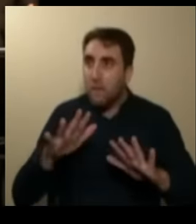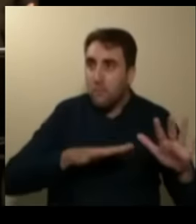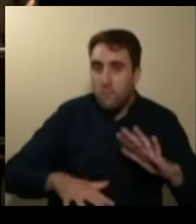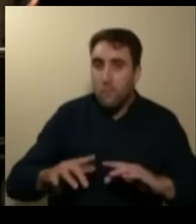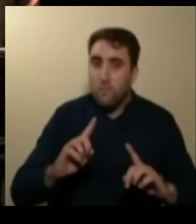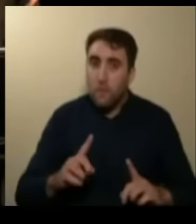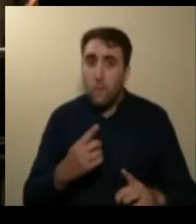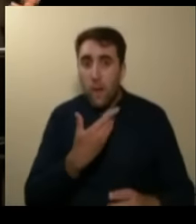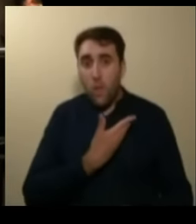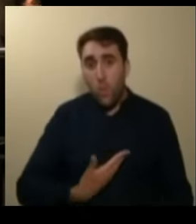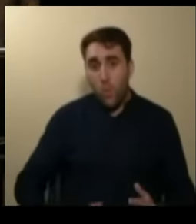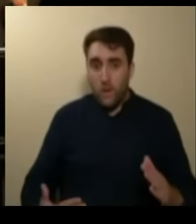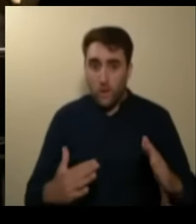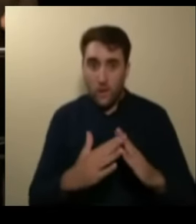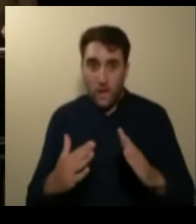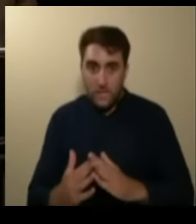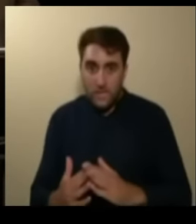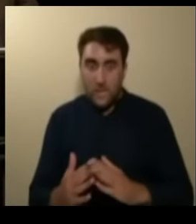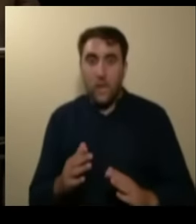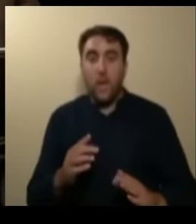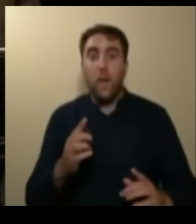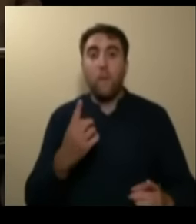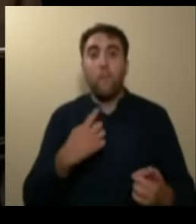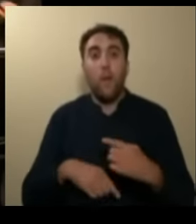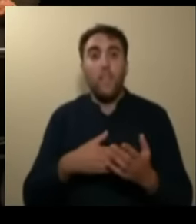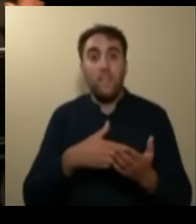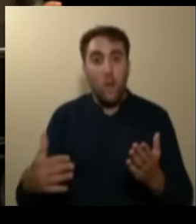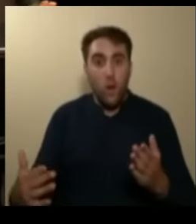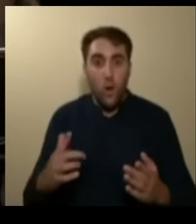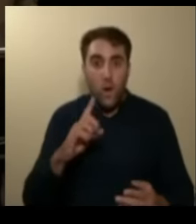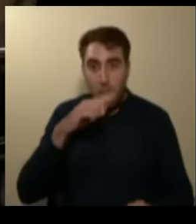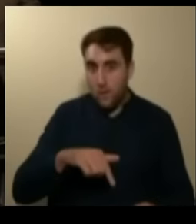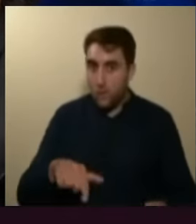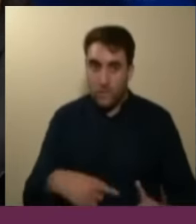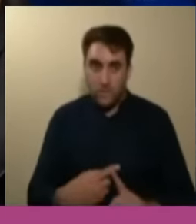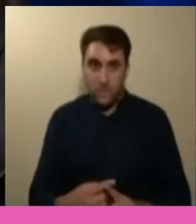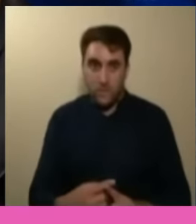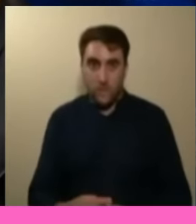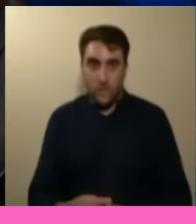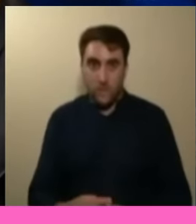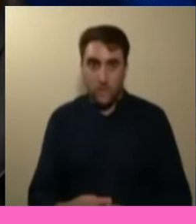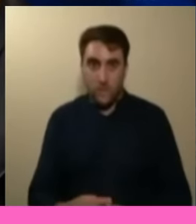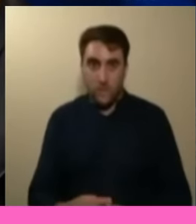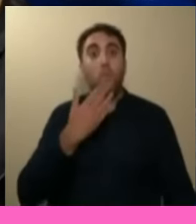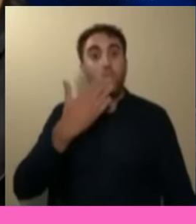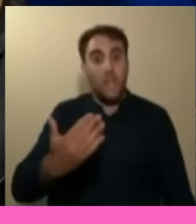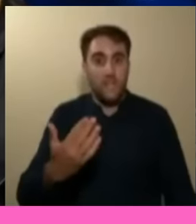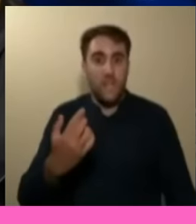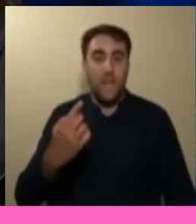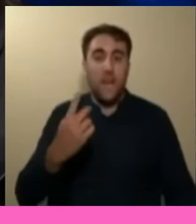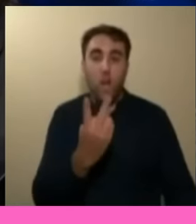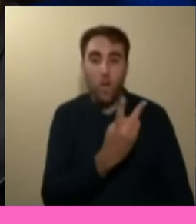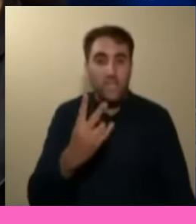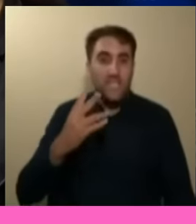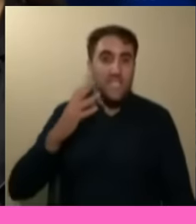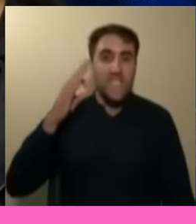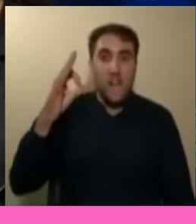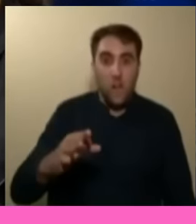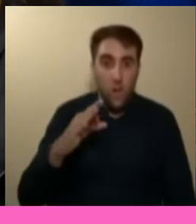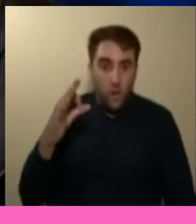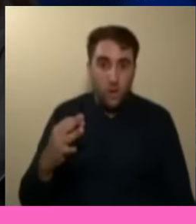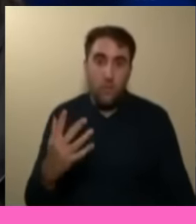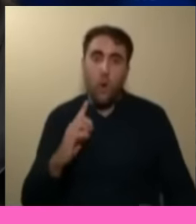arrendatario como para el arrendador. Pero desalojos exprés no existen. Muchas gracias a ambos senadores. Bueno,